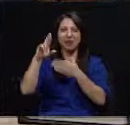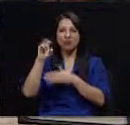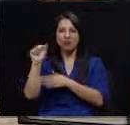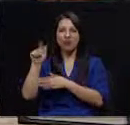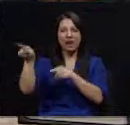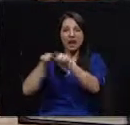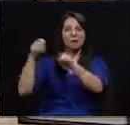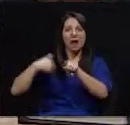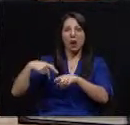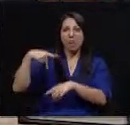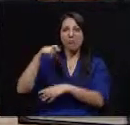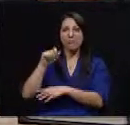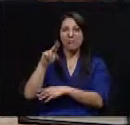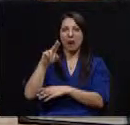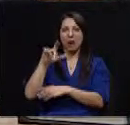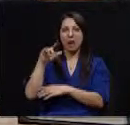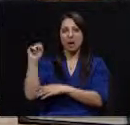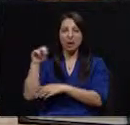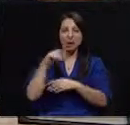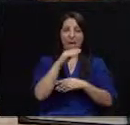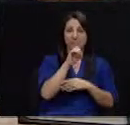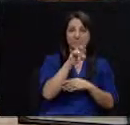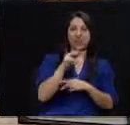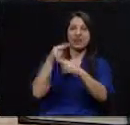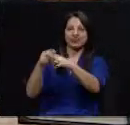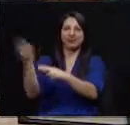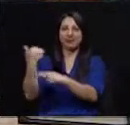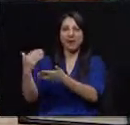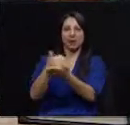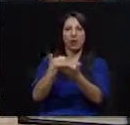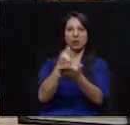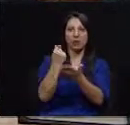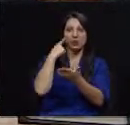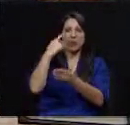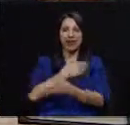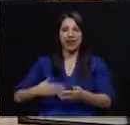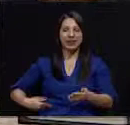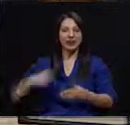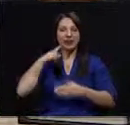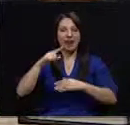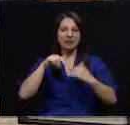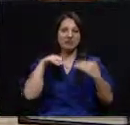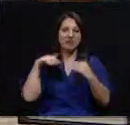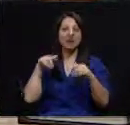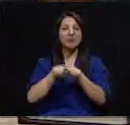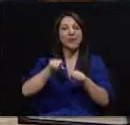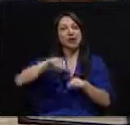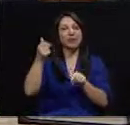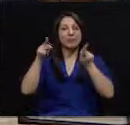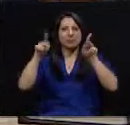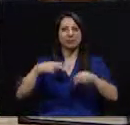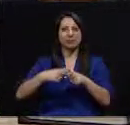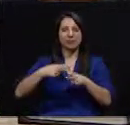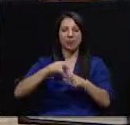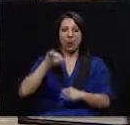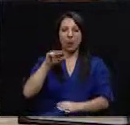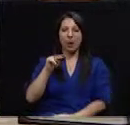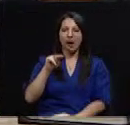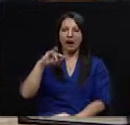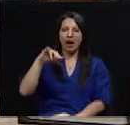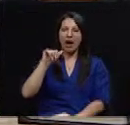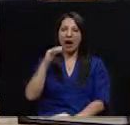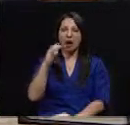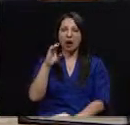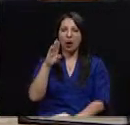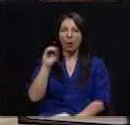el hermano del que se llamaba Paulino, que fue el que Mora asignó para que recogiera los fondos en Heredia para la campaña, y otro personaje que se llamaba Juan Jacobo